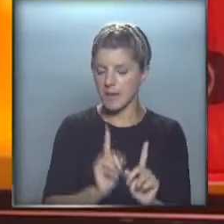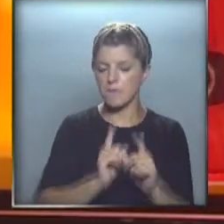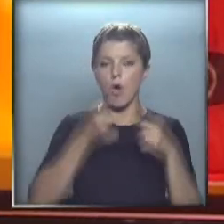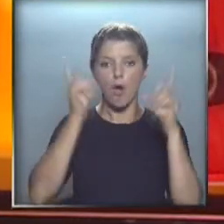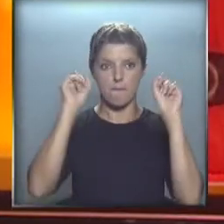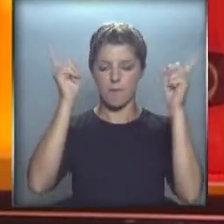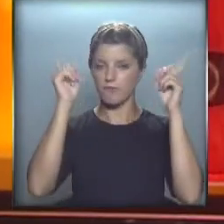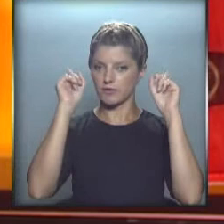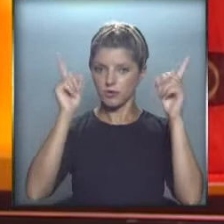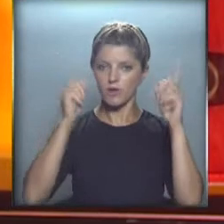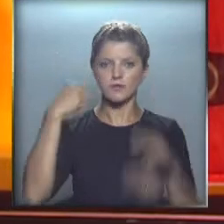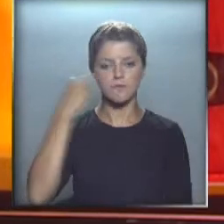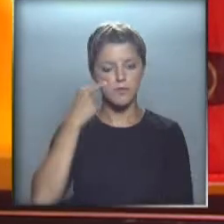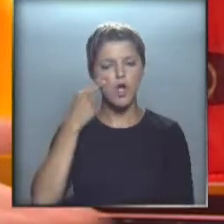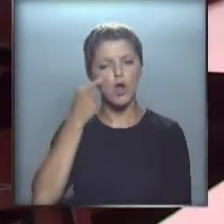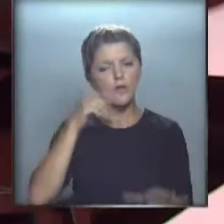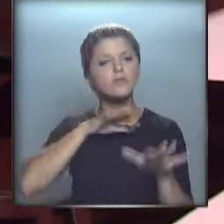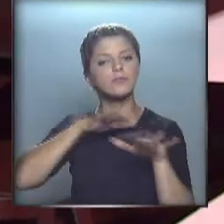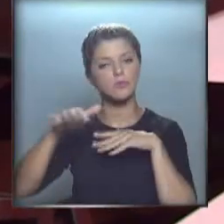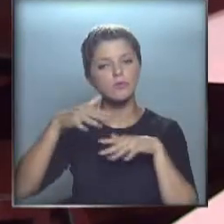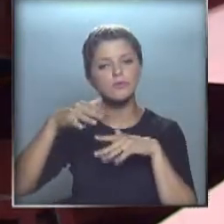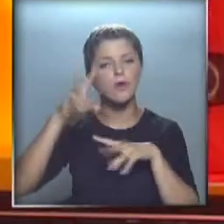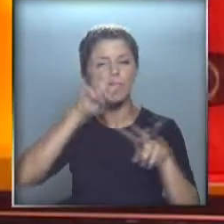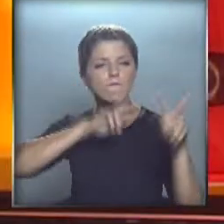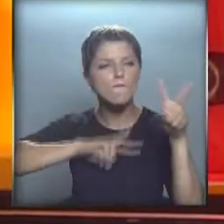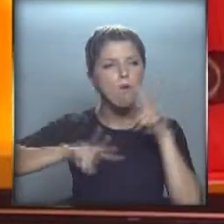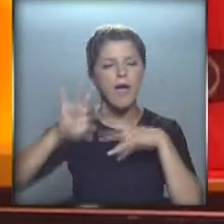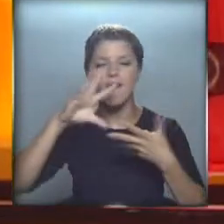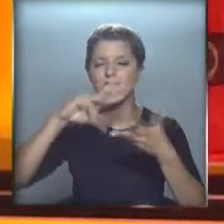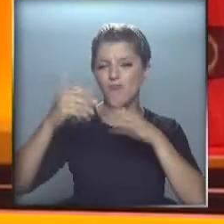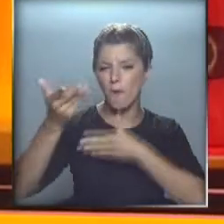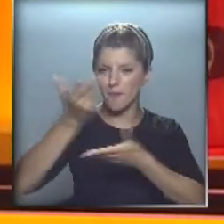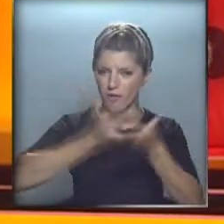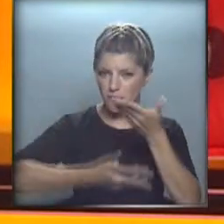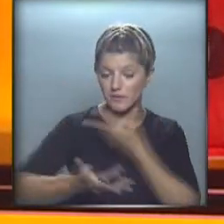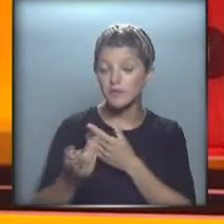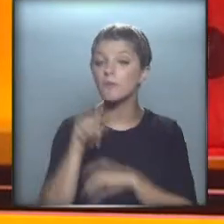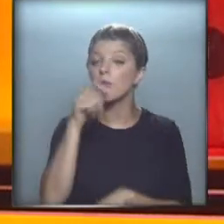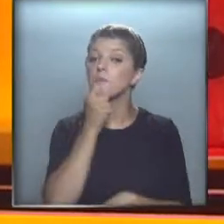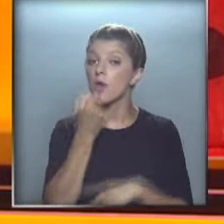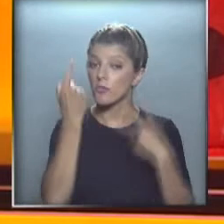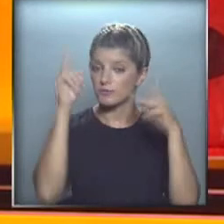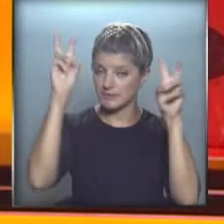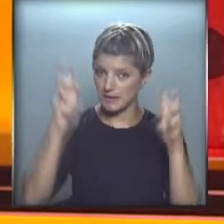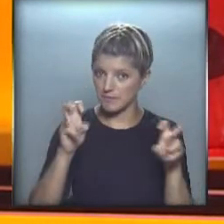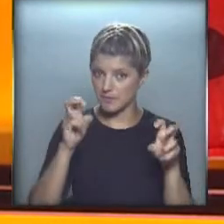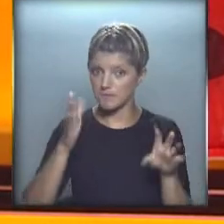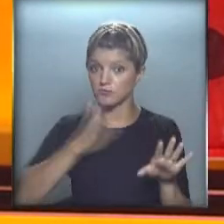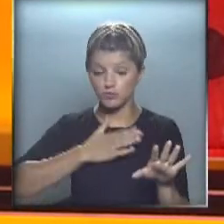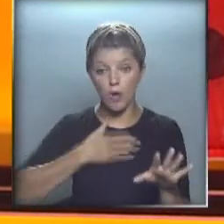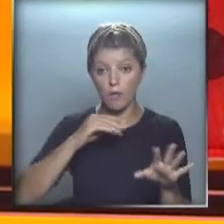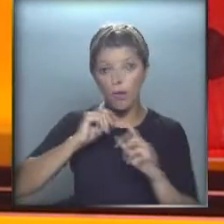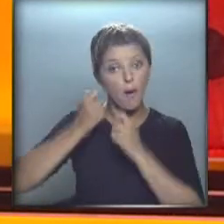tener conciencia de la cintura situación y también, buscar ¿no? mucha cintura. Y en ese caso, por ejemplo, hay un tema que es bastante polémico, a mí, yo en la particular estoy muy de